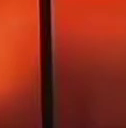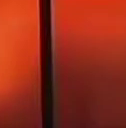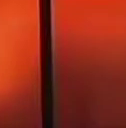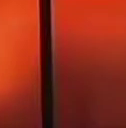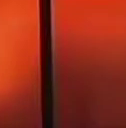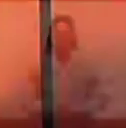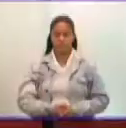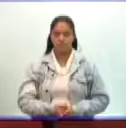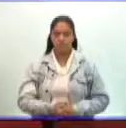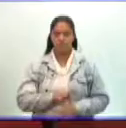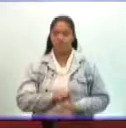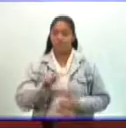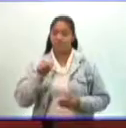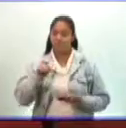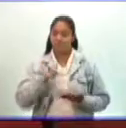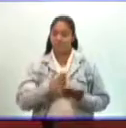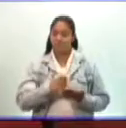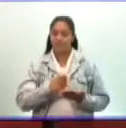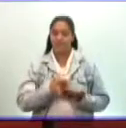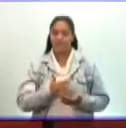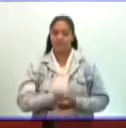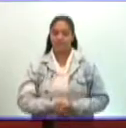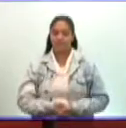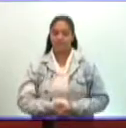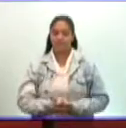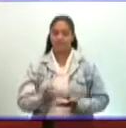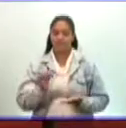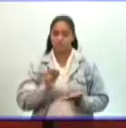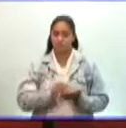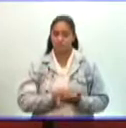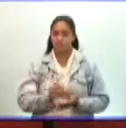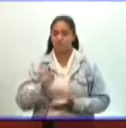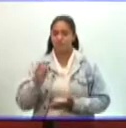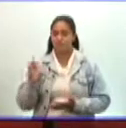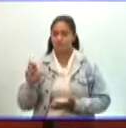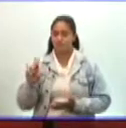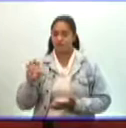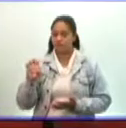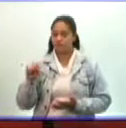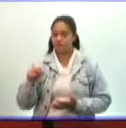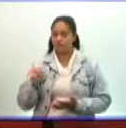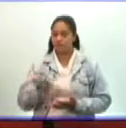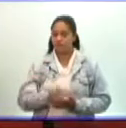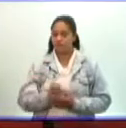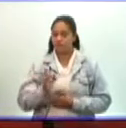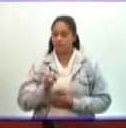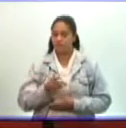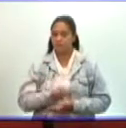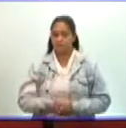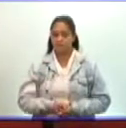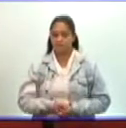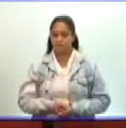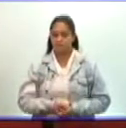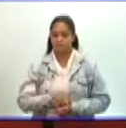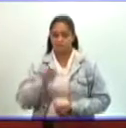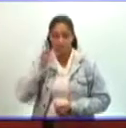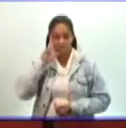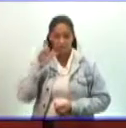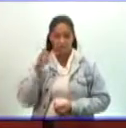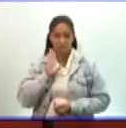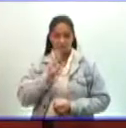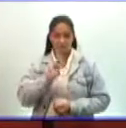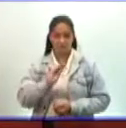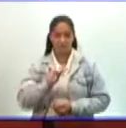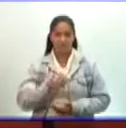En este encuentro hemos estado aplicando el teorema de las transversales. Recuerda que te hice un